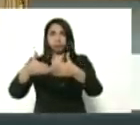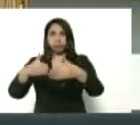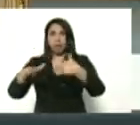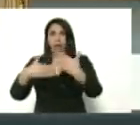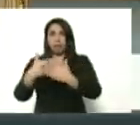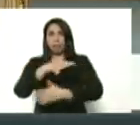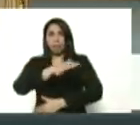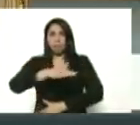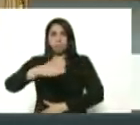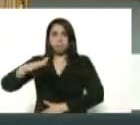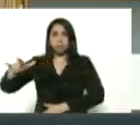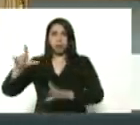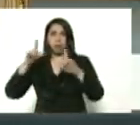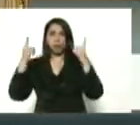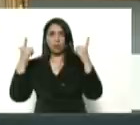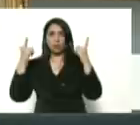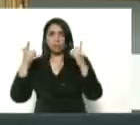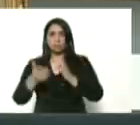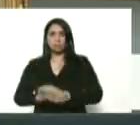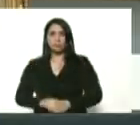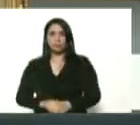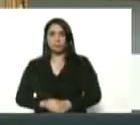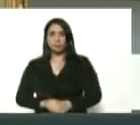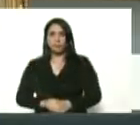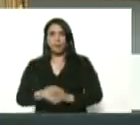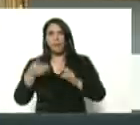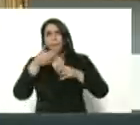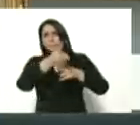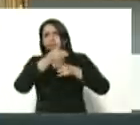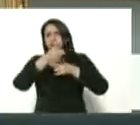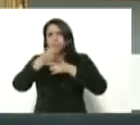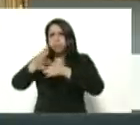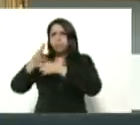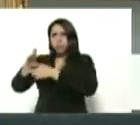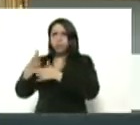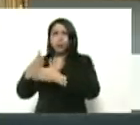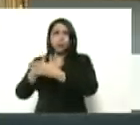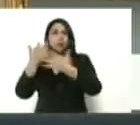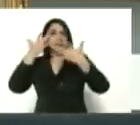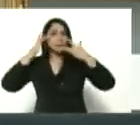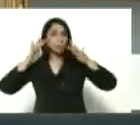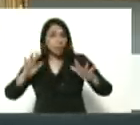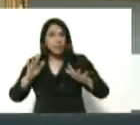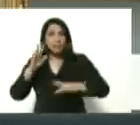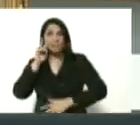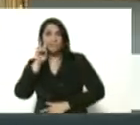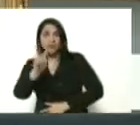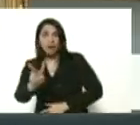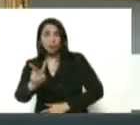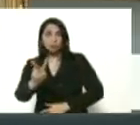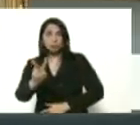costa y abrieron fuego contra lo que seguramente lograron divisar